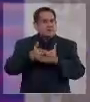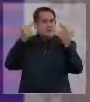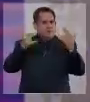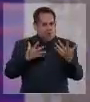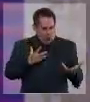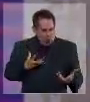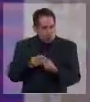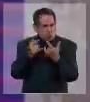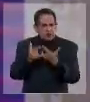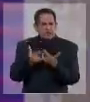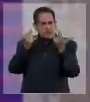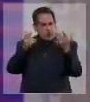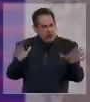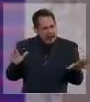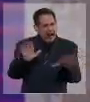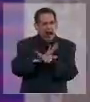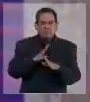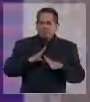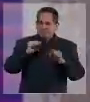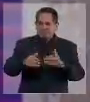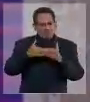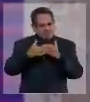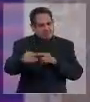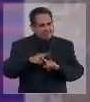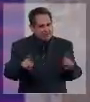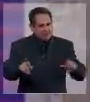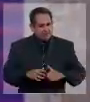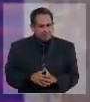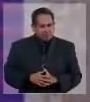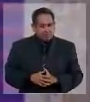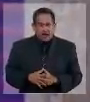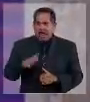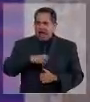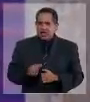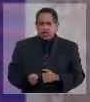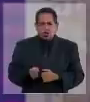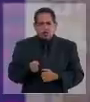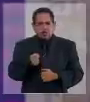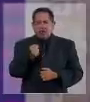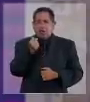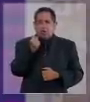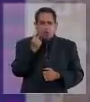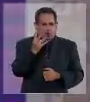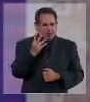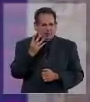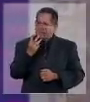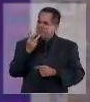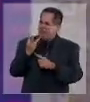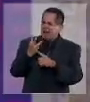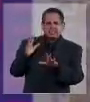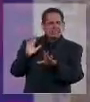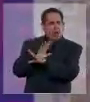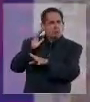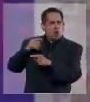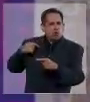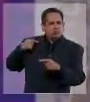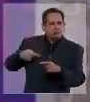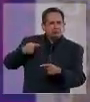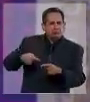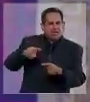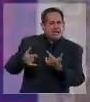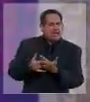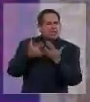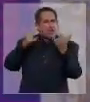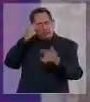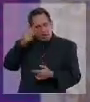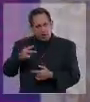vamos a transformar al país. Han habido tres transformaciones en la historia del país y